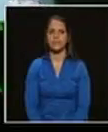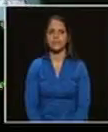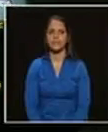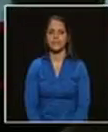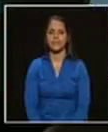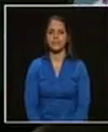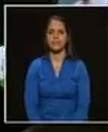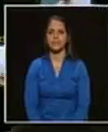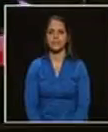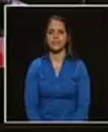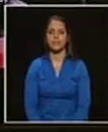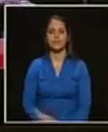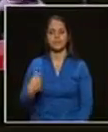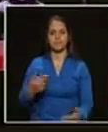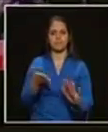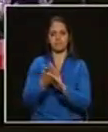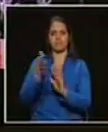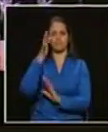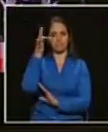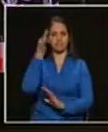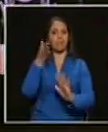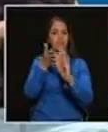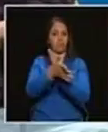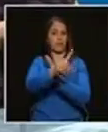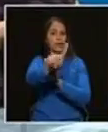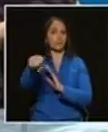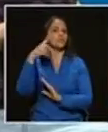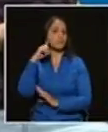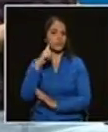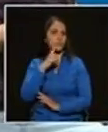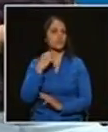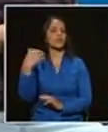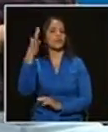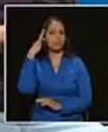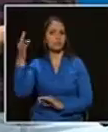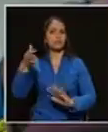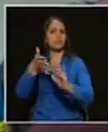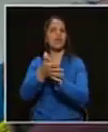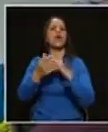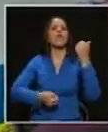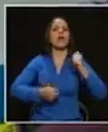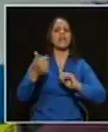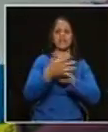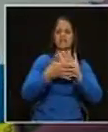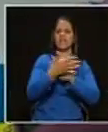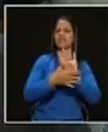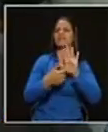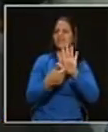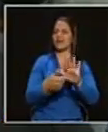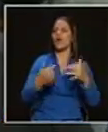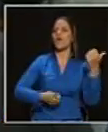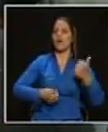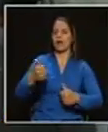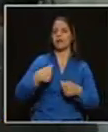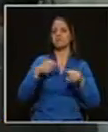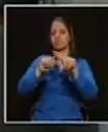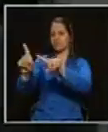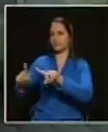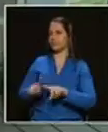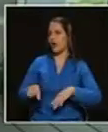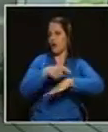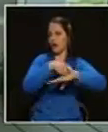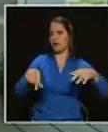Desde el canal quieren contarle a la población sorda e hipoacústica cuáles programas cuentan con la lengua de señas, exponiendo gran variedad de géneros y